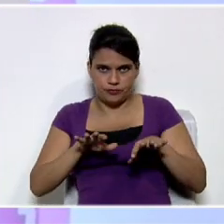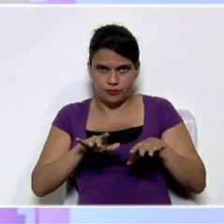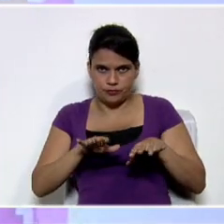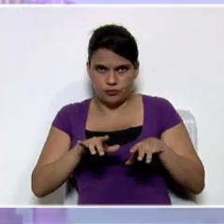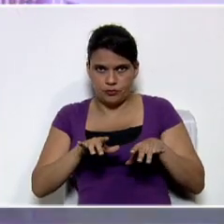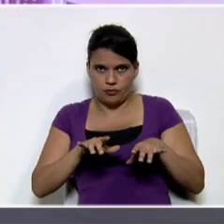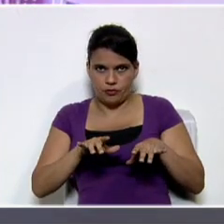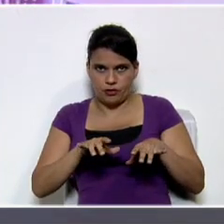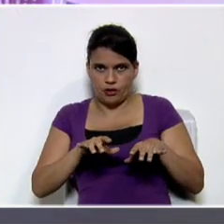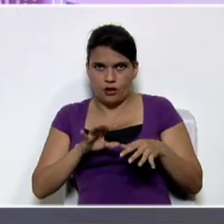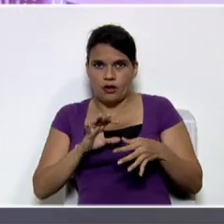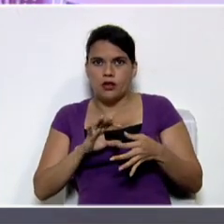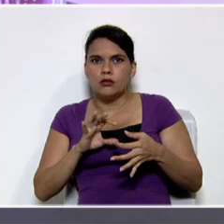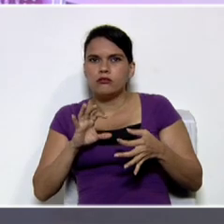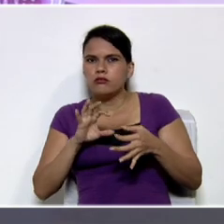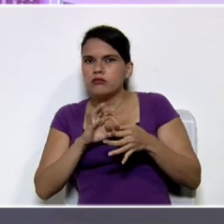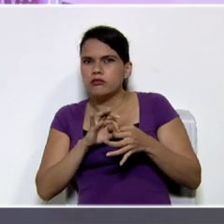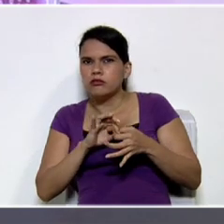través del enlace